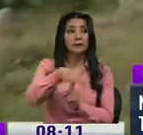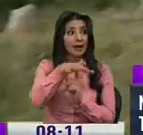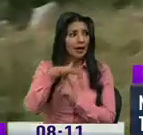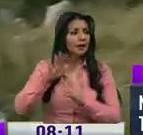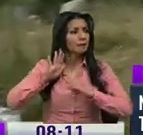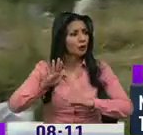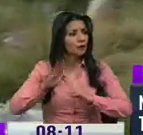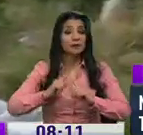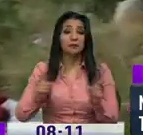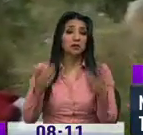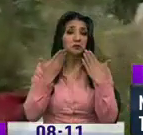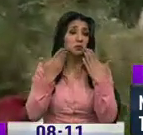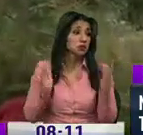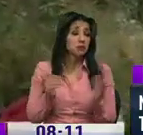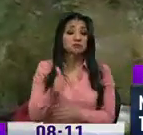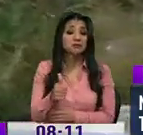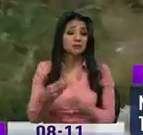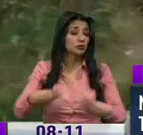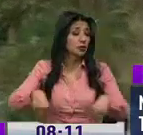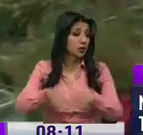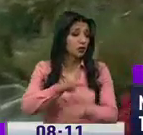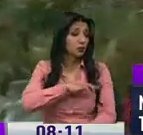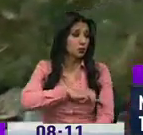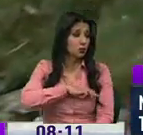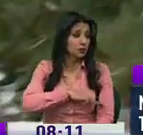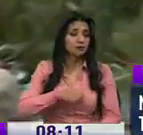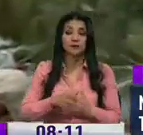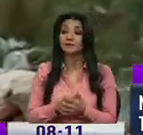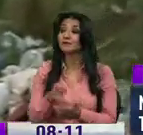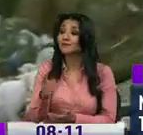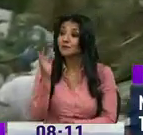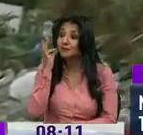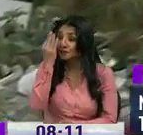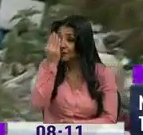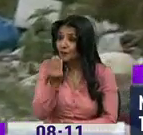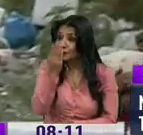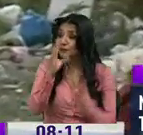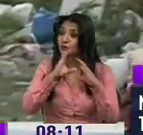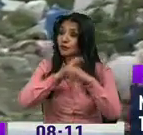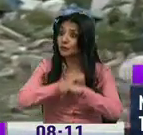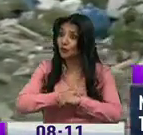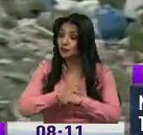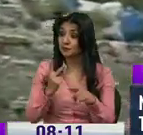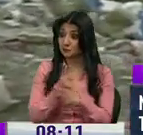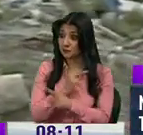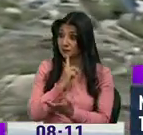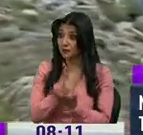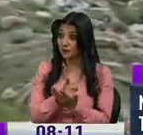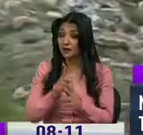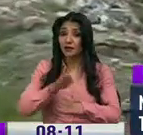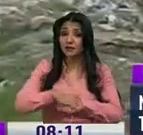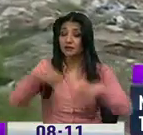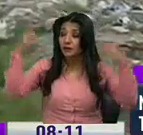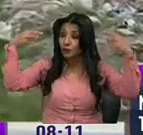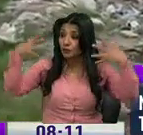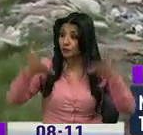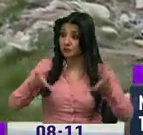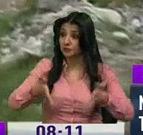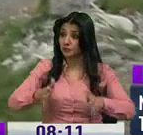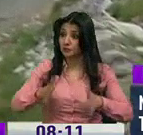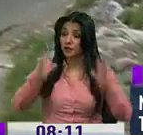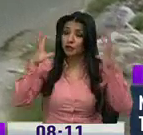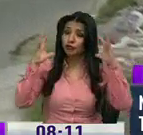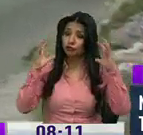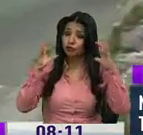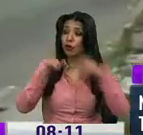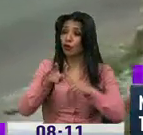sabe qué va a ser mismo esto. Bueno, y señora, muy buenos días. Realmente las noches debe agravarse la situación, puesto que la luminaria a veces es escasa y